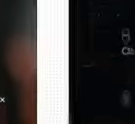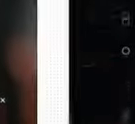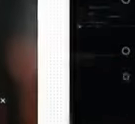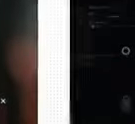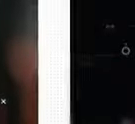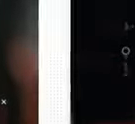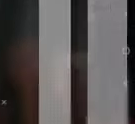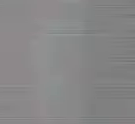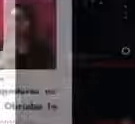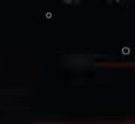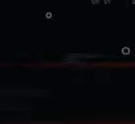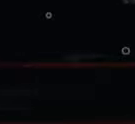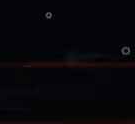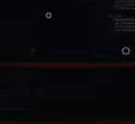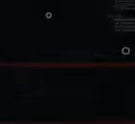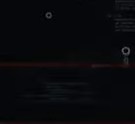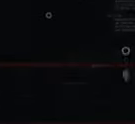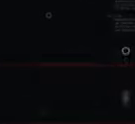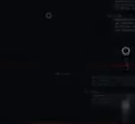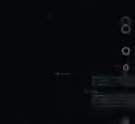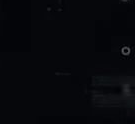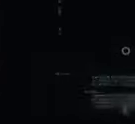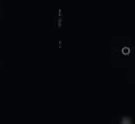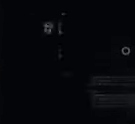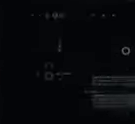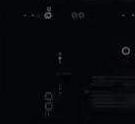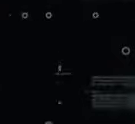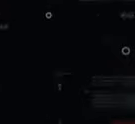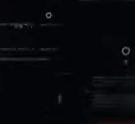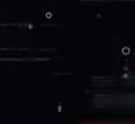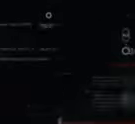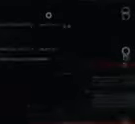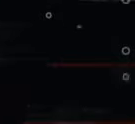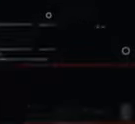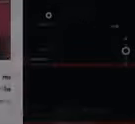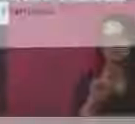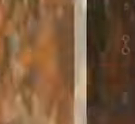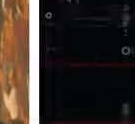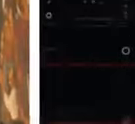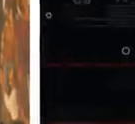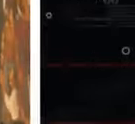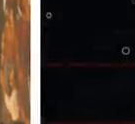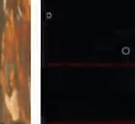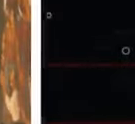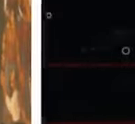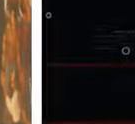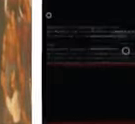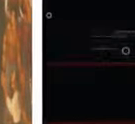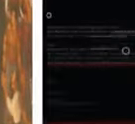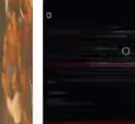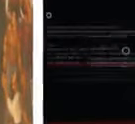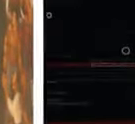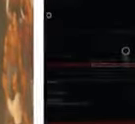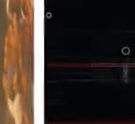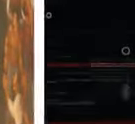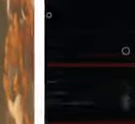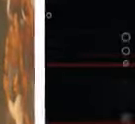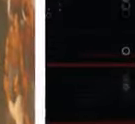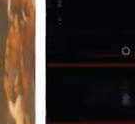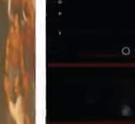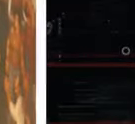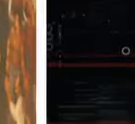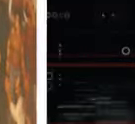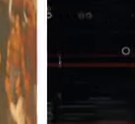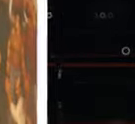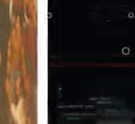de comunicación y comentaristas mantienen como principal postura la de no cuestionar las decisiones de los jueces,